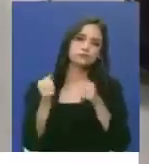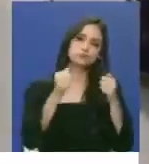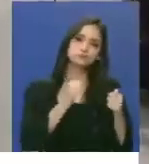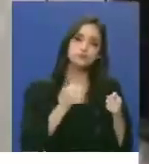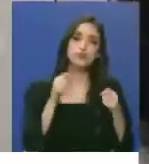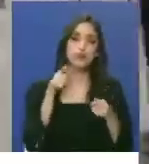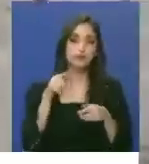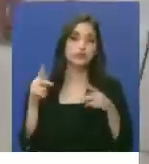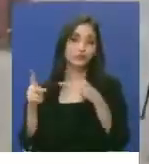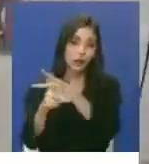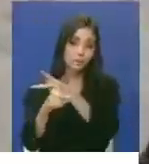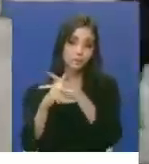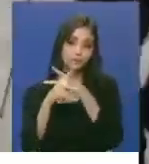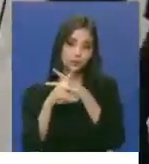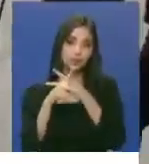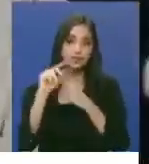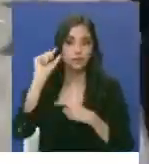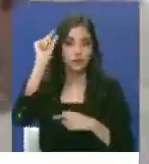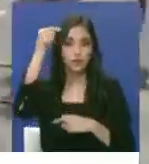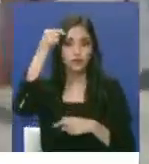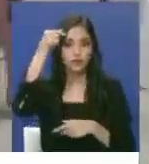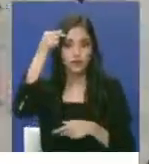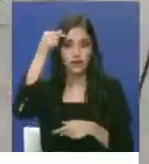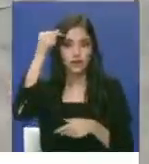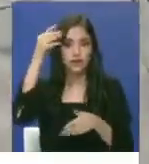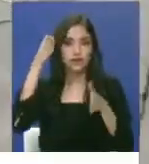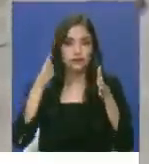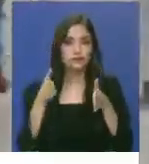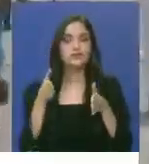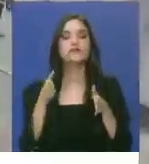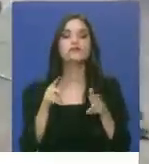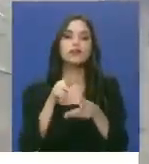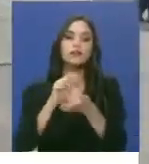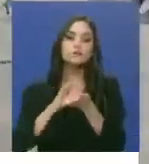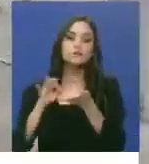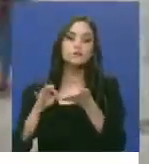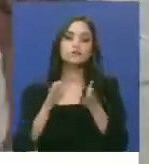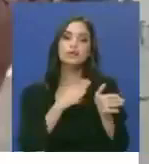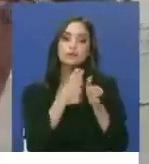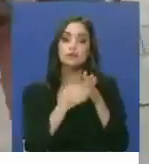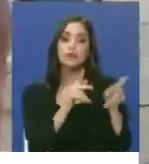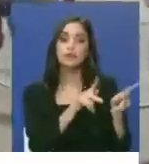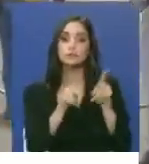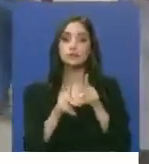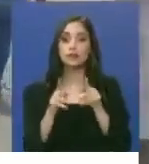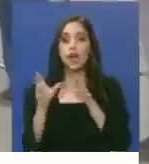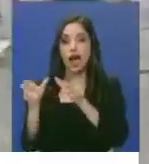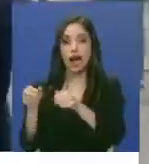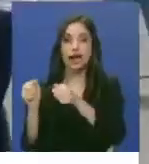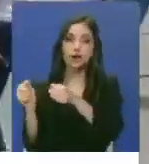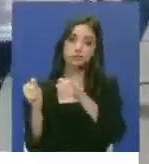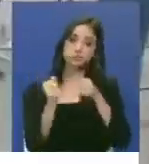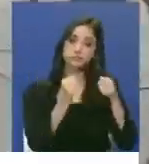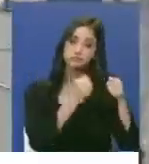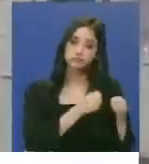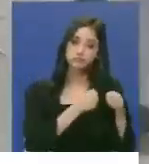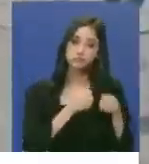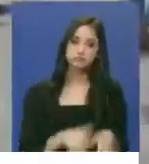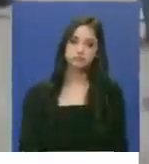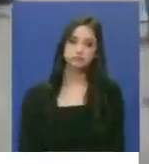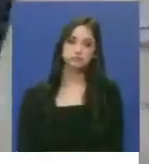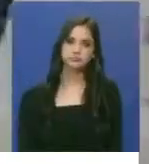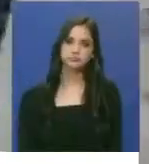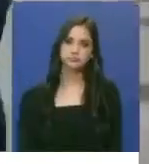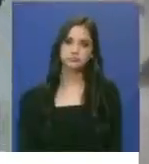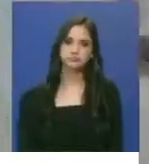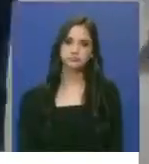la gobernación de la provincia de Colón. Lo han quitado poco a poco y se han mantenido frente a la gobernación.